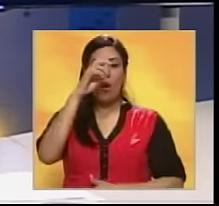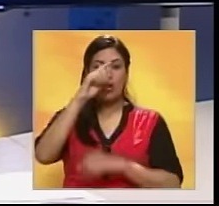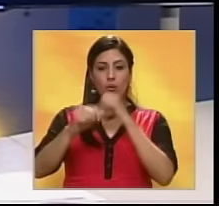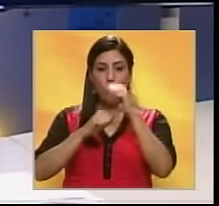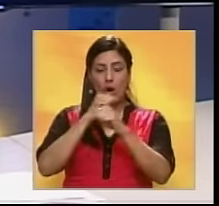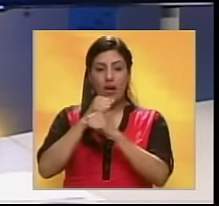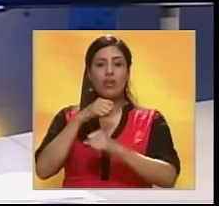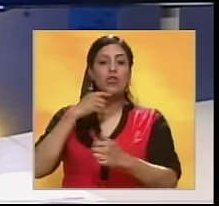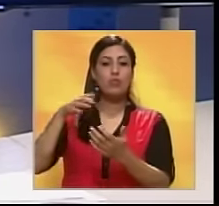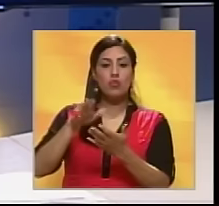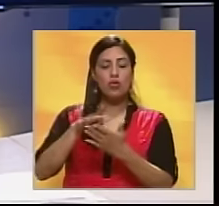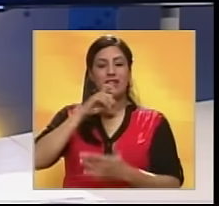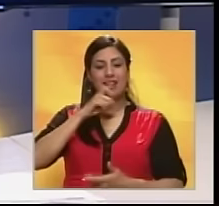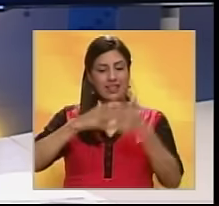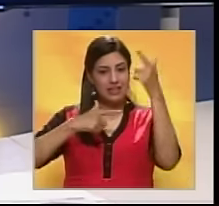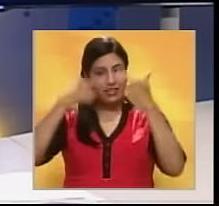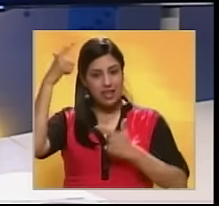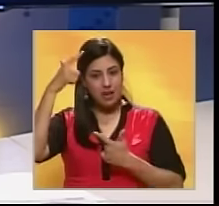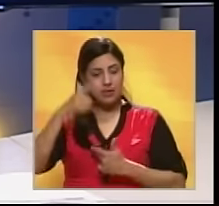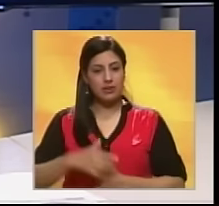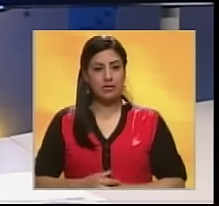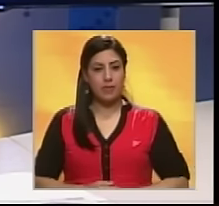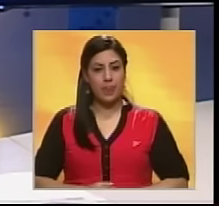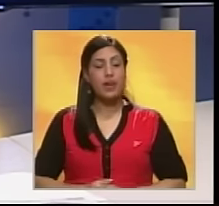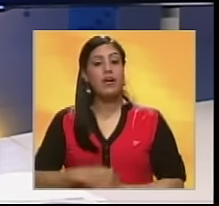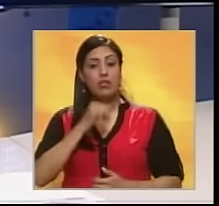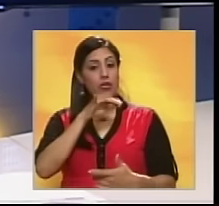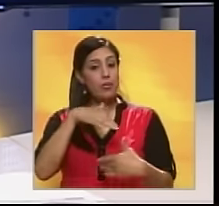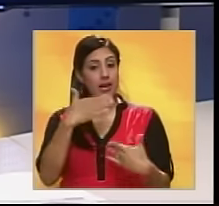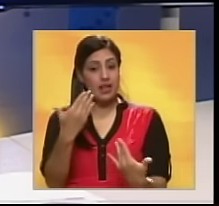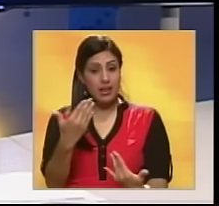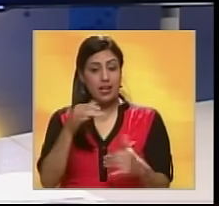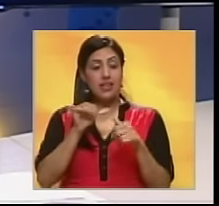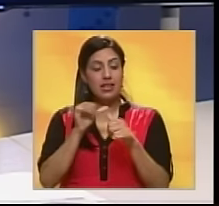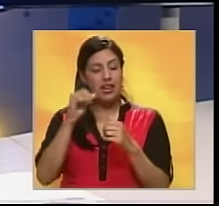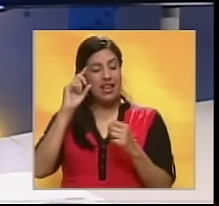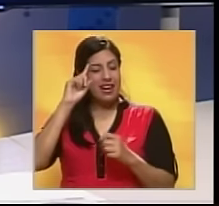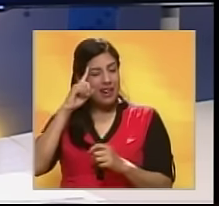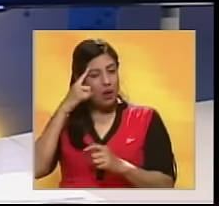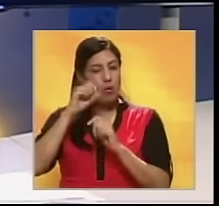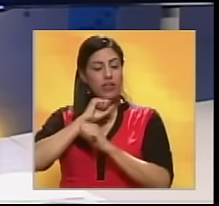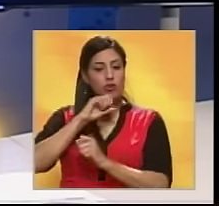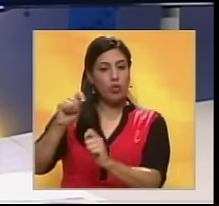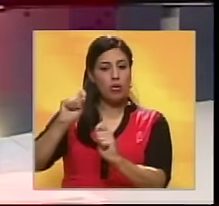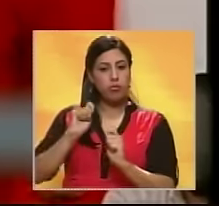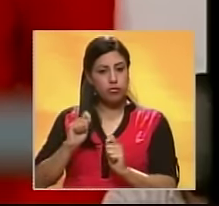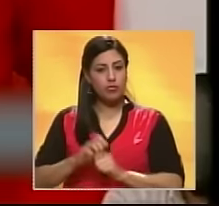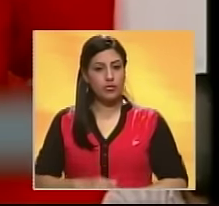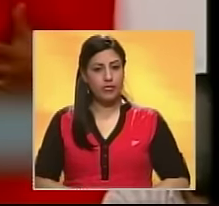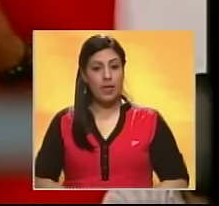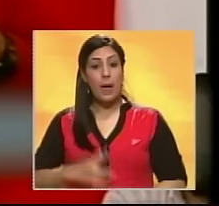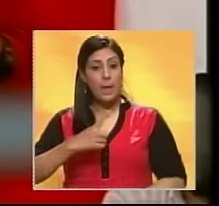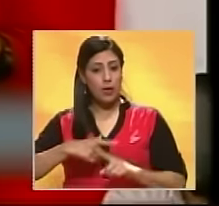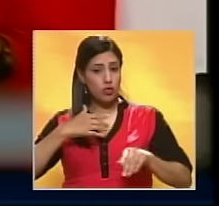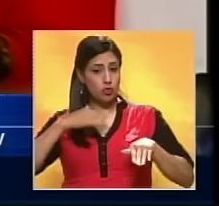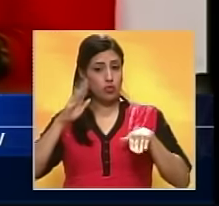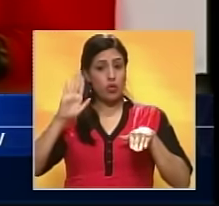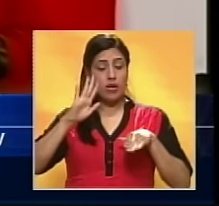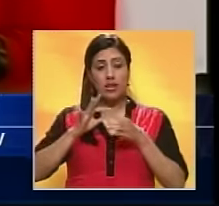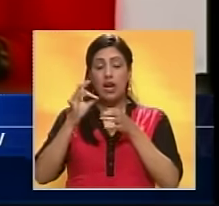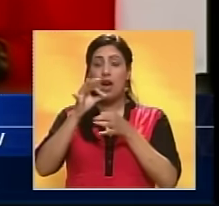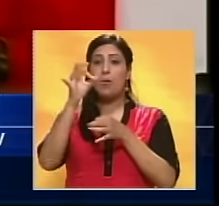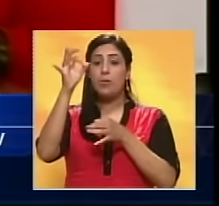años de la partida física del presidente Hugo Chávez Frías. Afirmó que mantendrán vivo su legado. Pero los que juramos con el